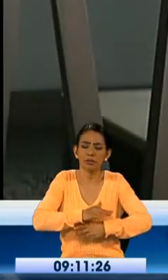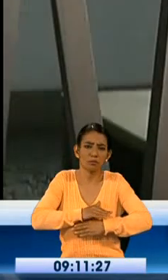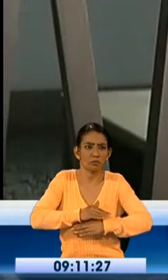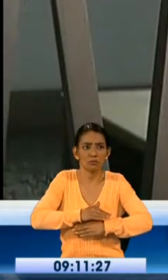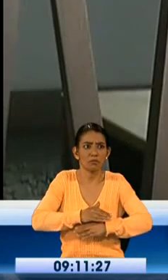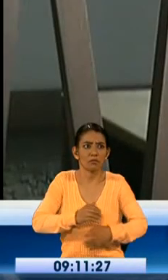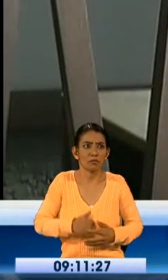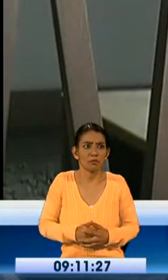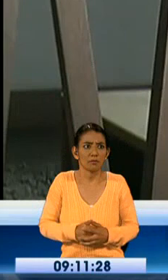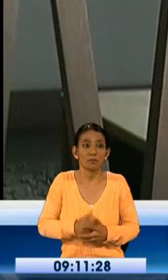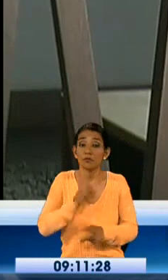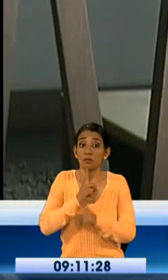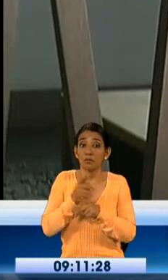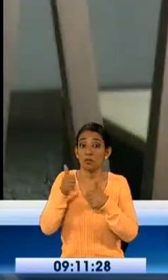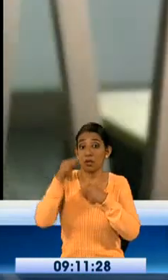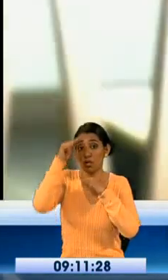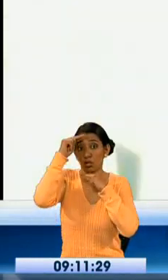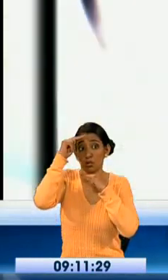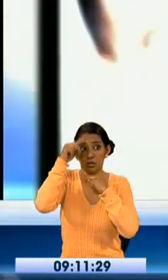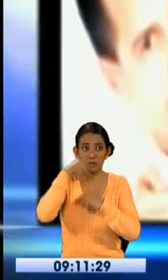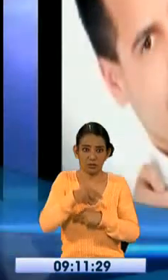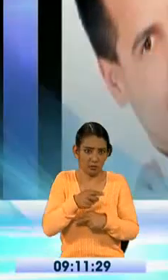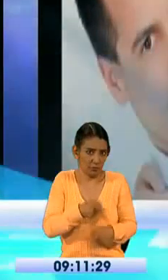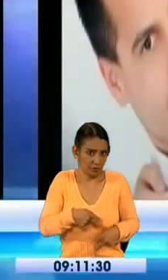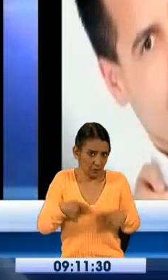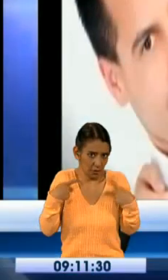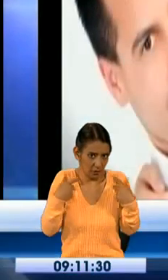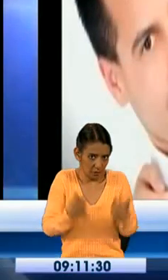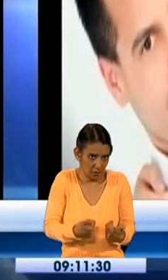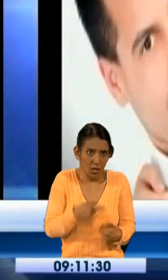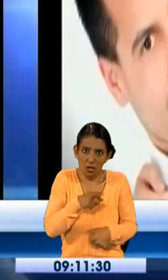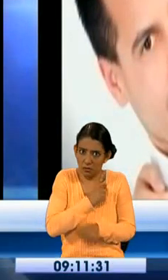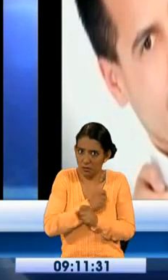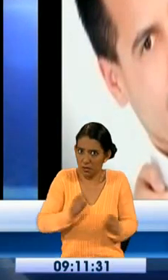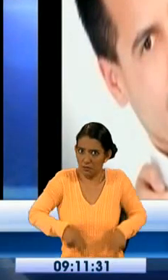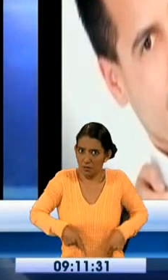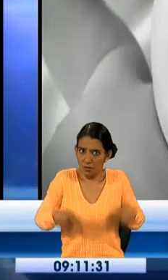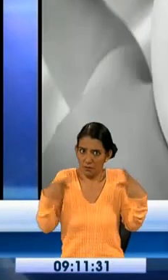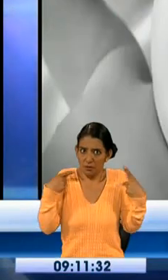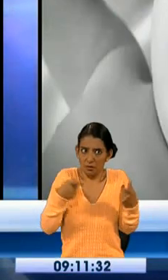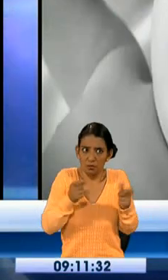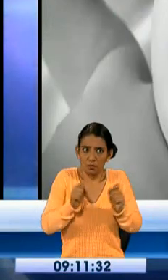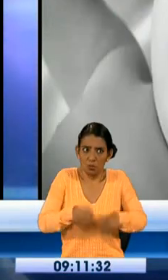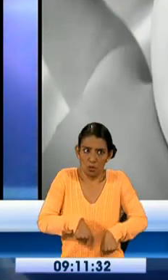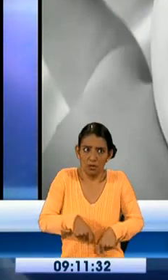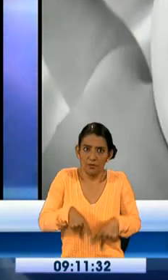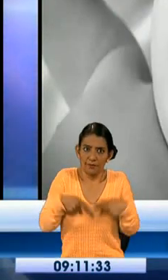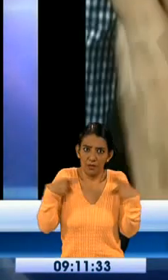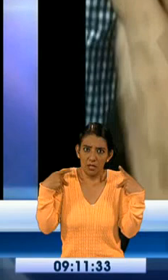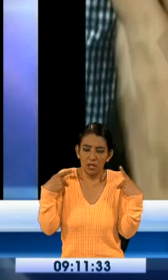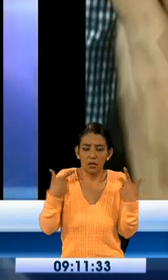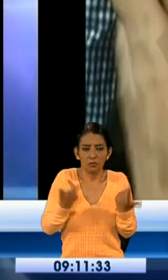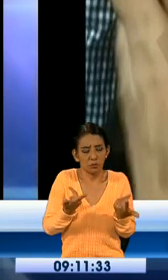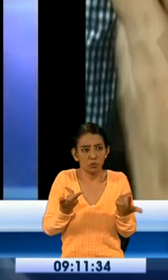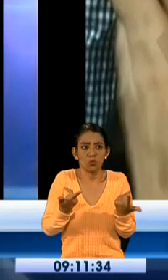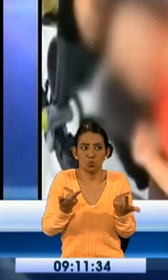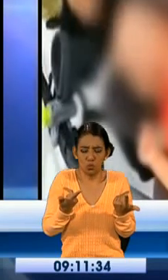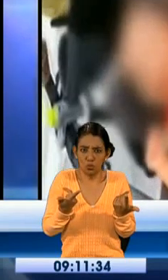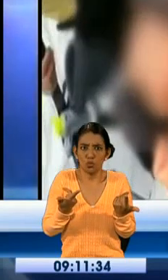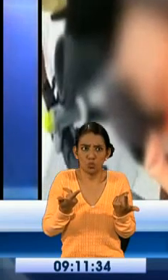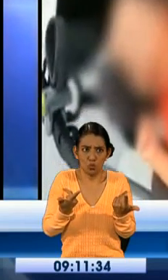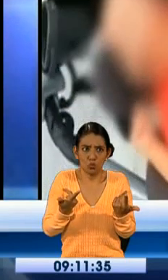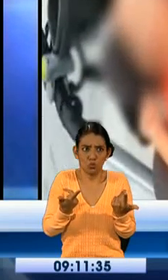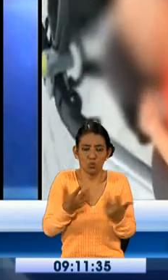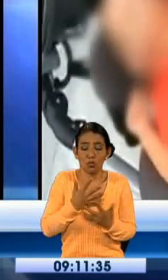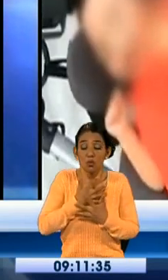La buena noticia es que Santi está vivo, él es un superviviente, logró mantenerse con vida en una situación de ambiente de